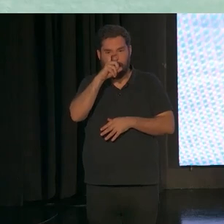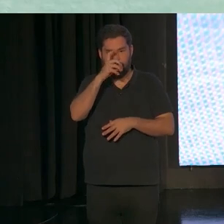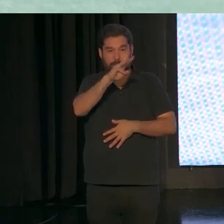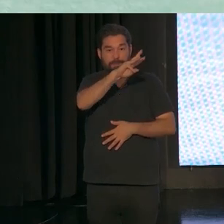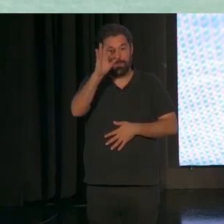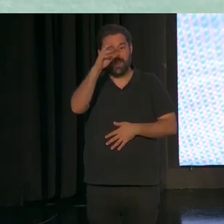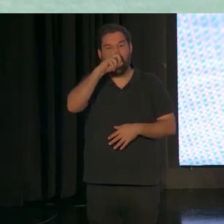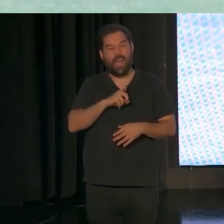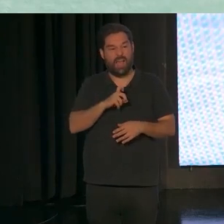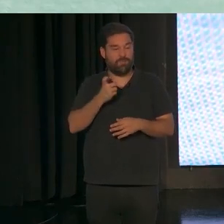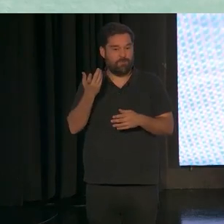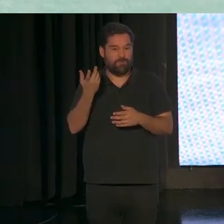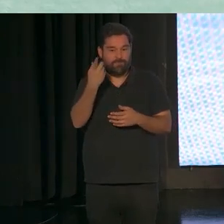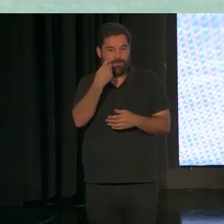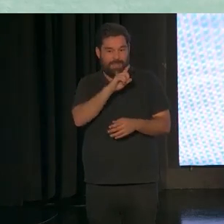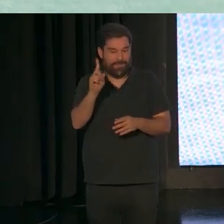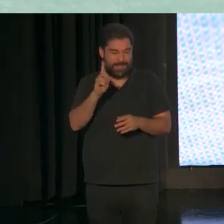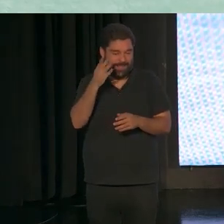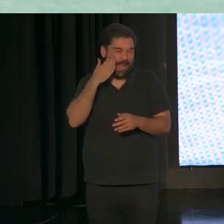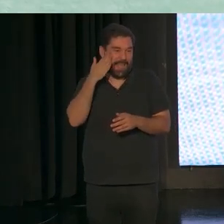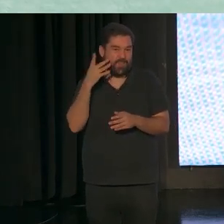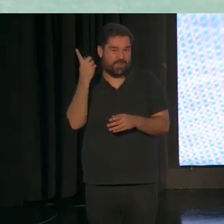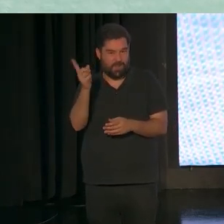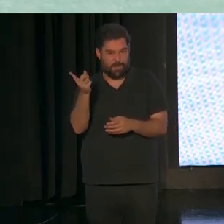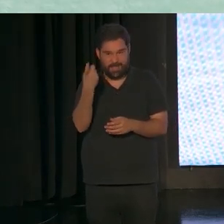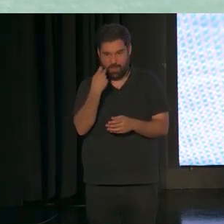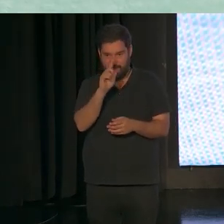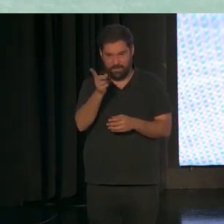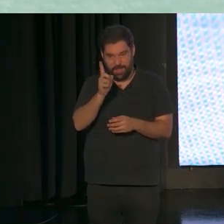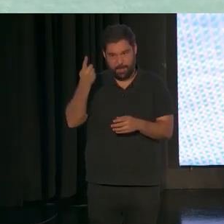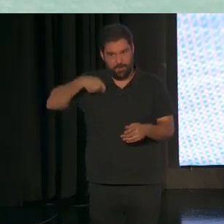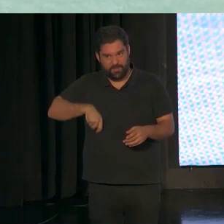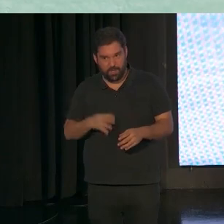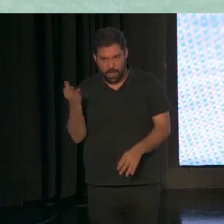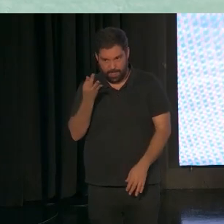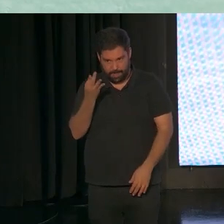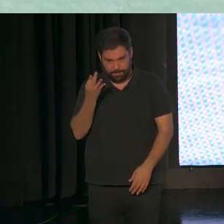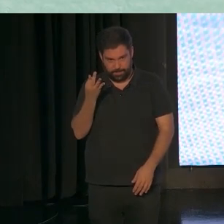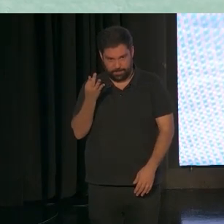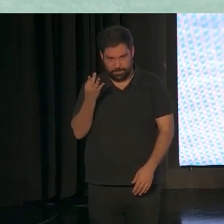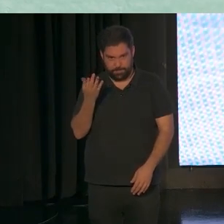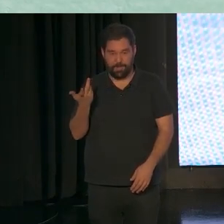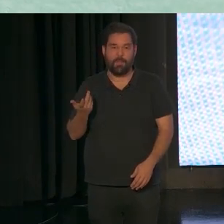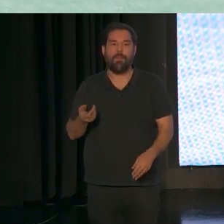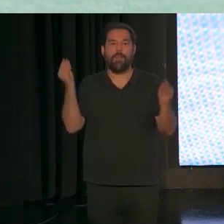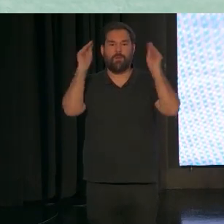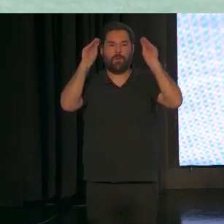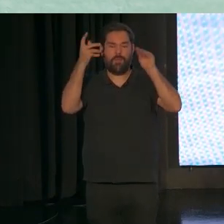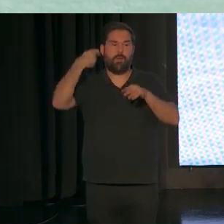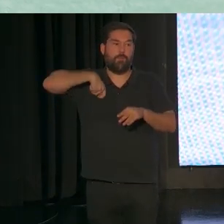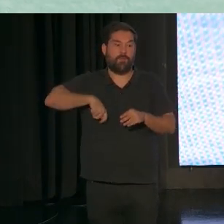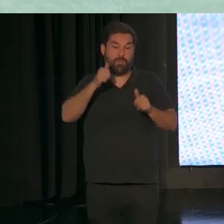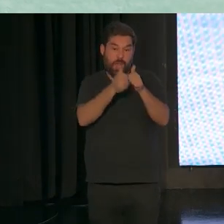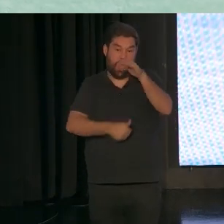y con Ser cariñosa con los niños ya está no no no eh Los profesionales tienen formación profesional de Rango